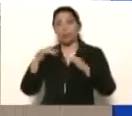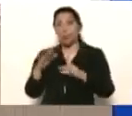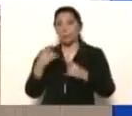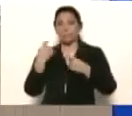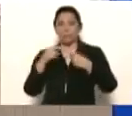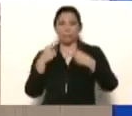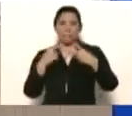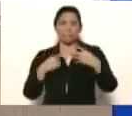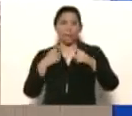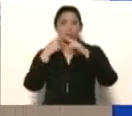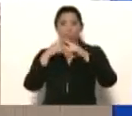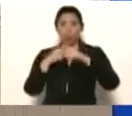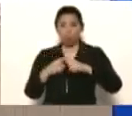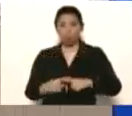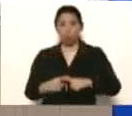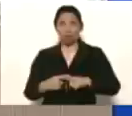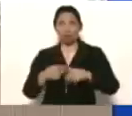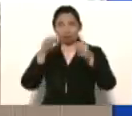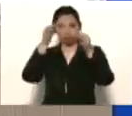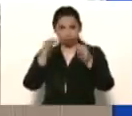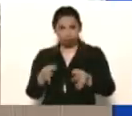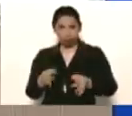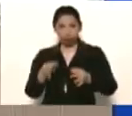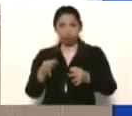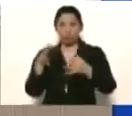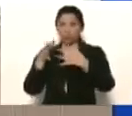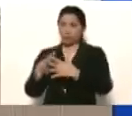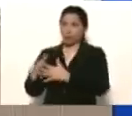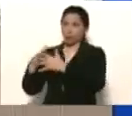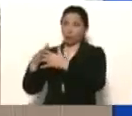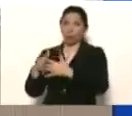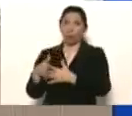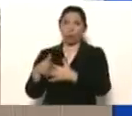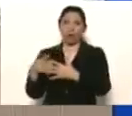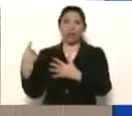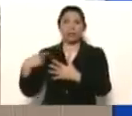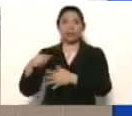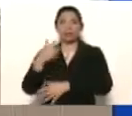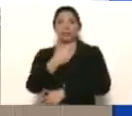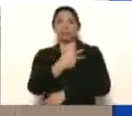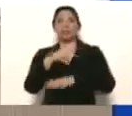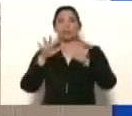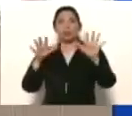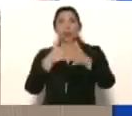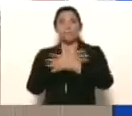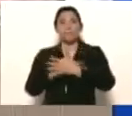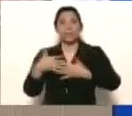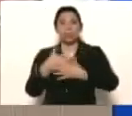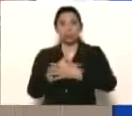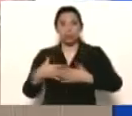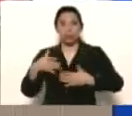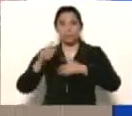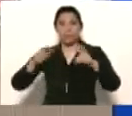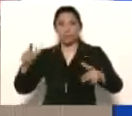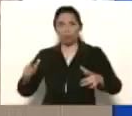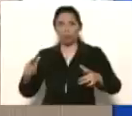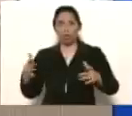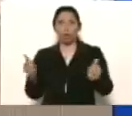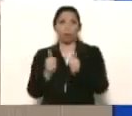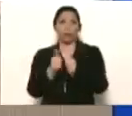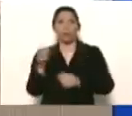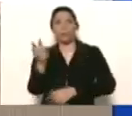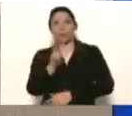totales confirmados de los eeuu norteamérica que tiene 310 millones habitantes con venezuela que tiene 31